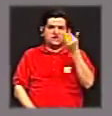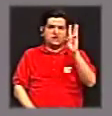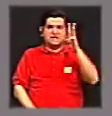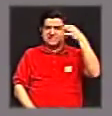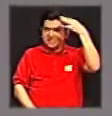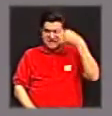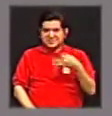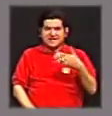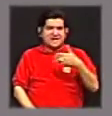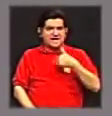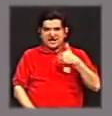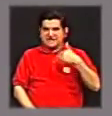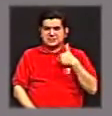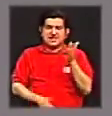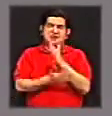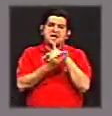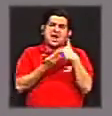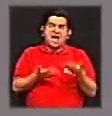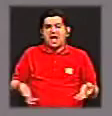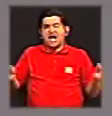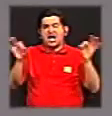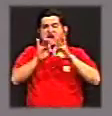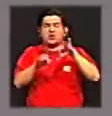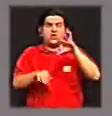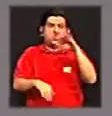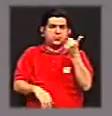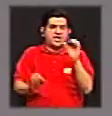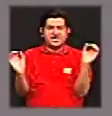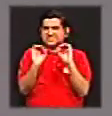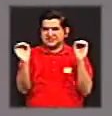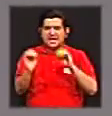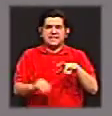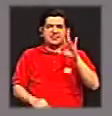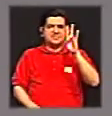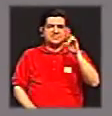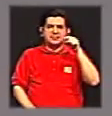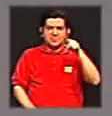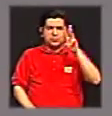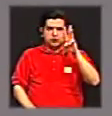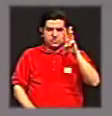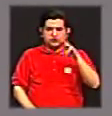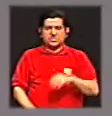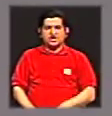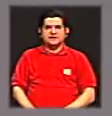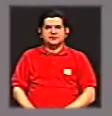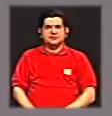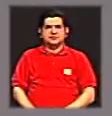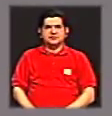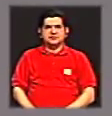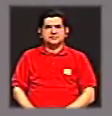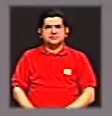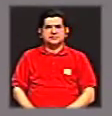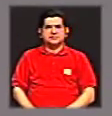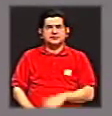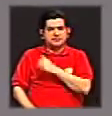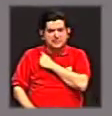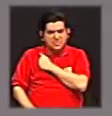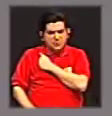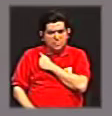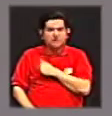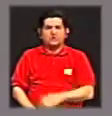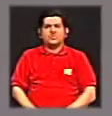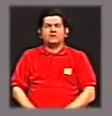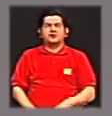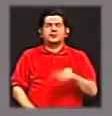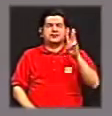que tienen algo de importancia, un 10% nada y un 7.6%. Un 10%, perdón, poca